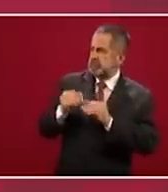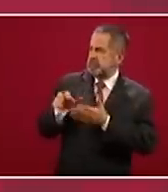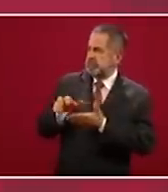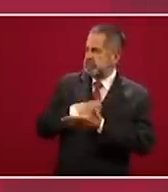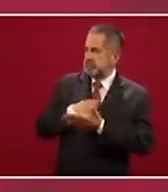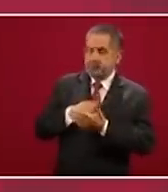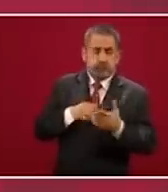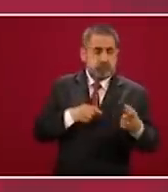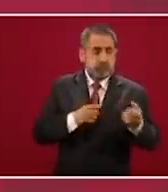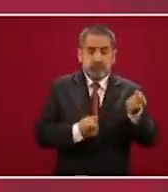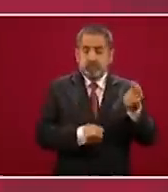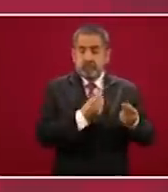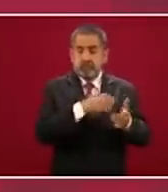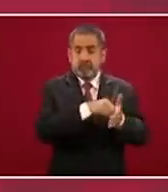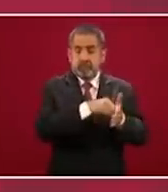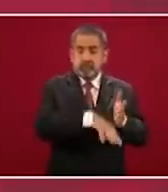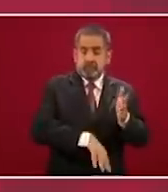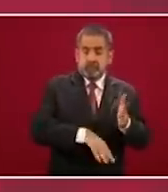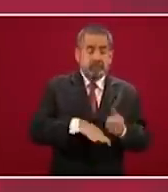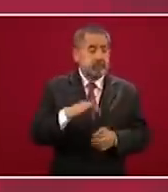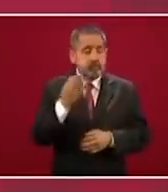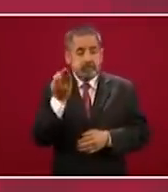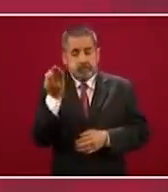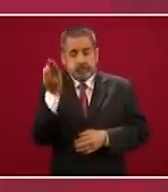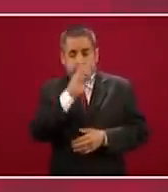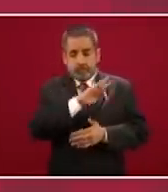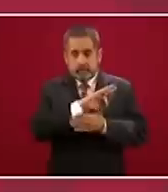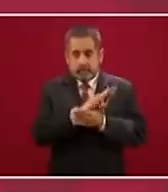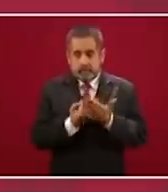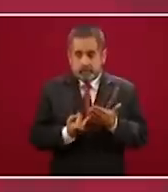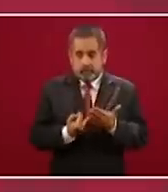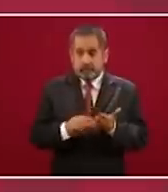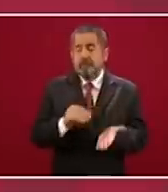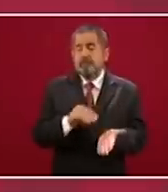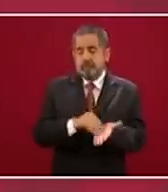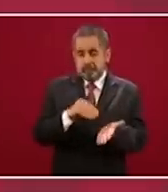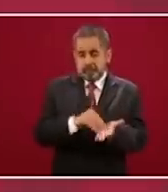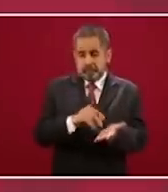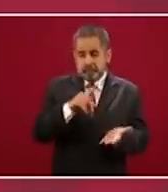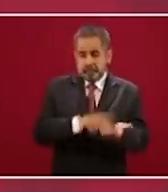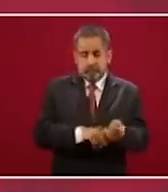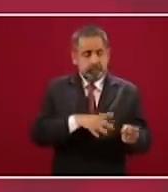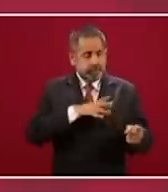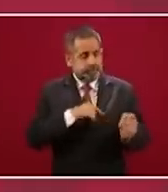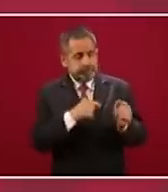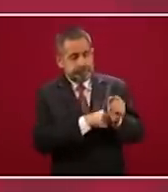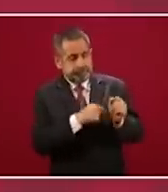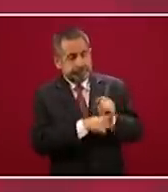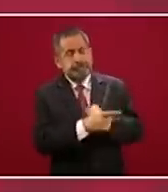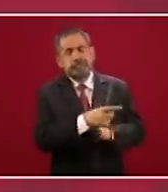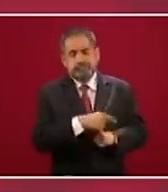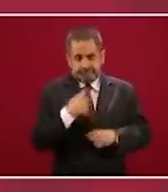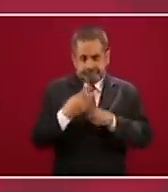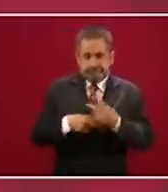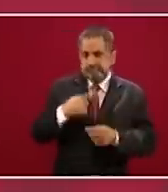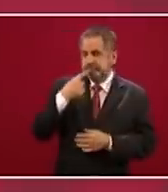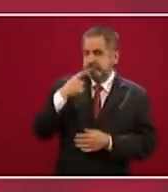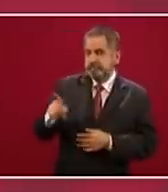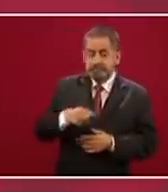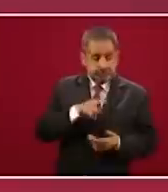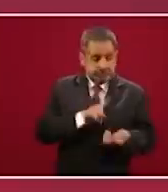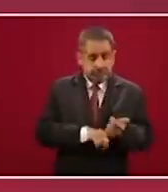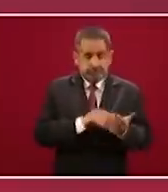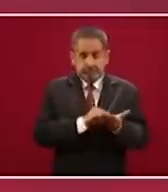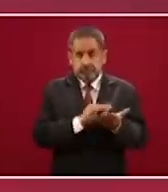emitir facturas falsas. Todavía existe esa banda